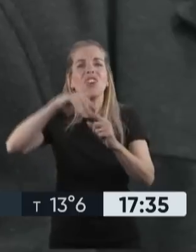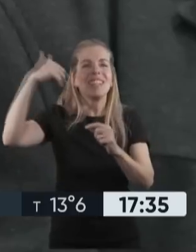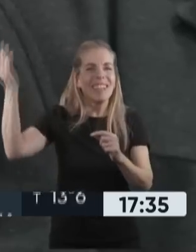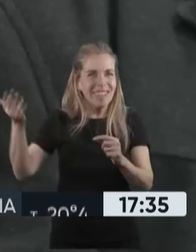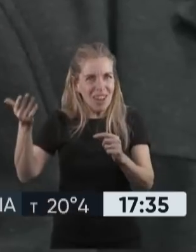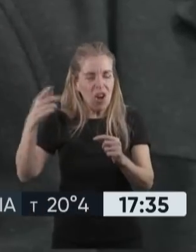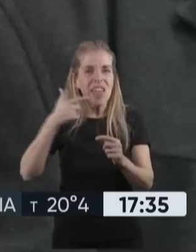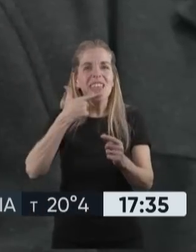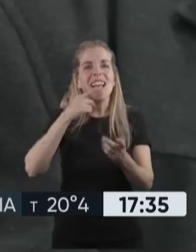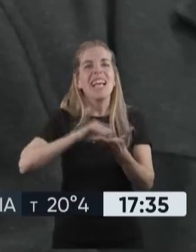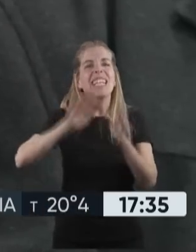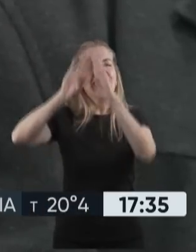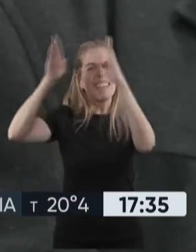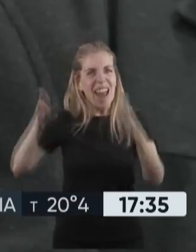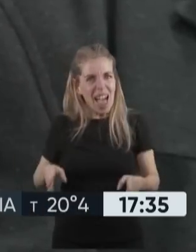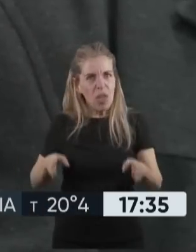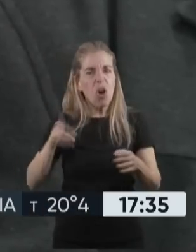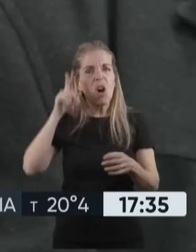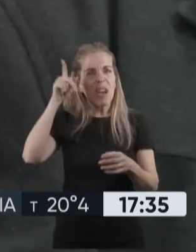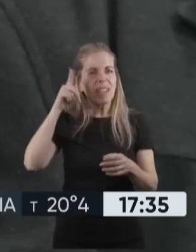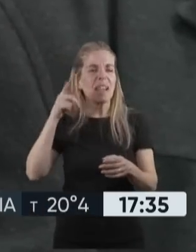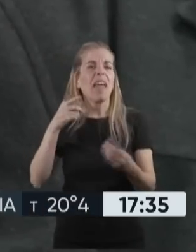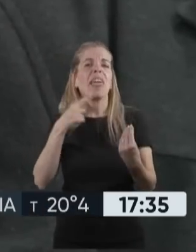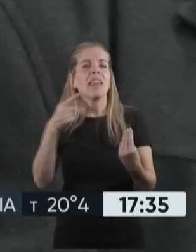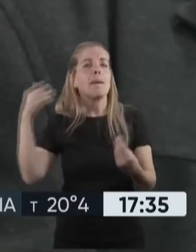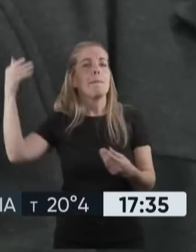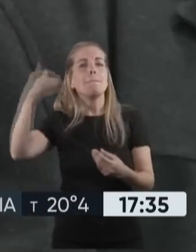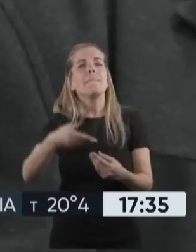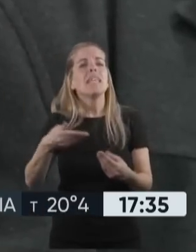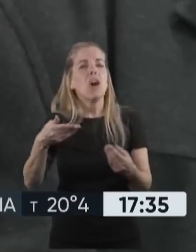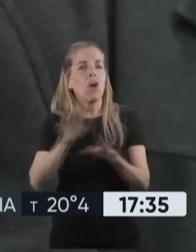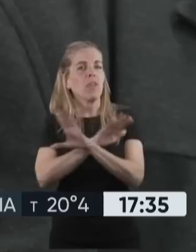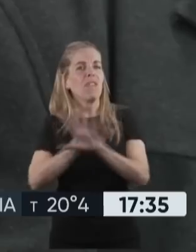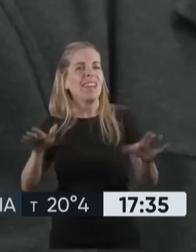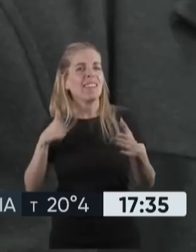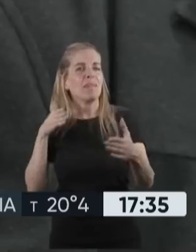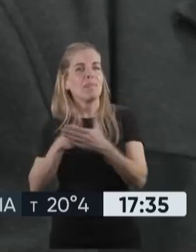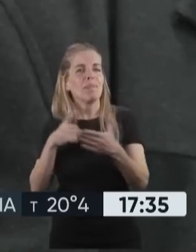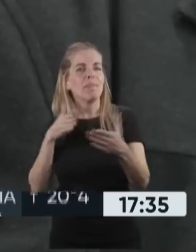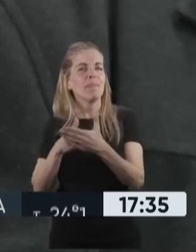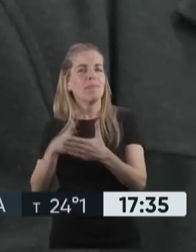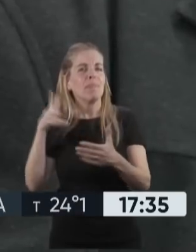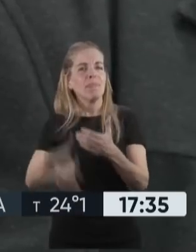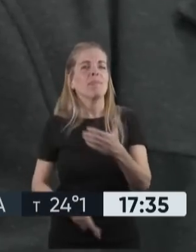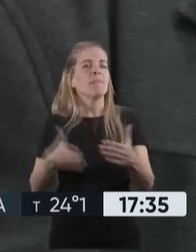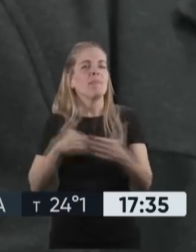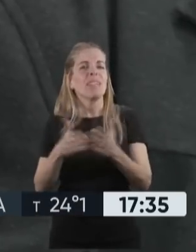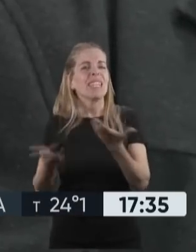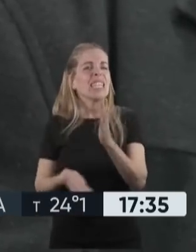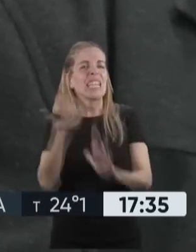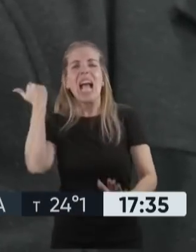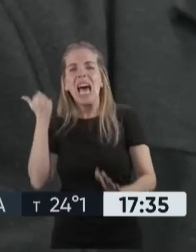Senado, quien dijo que pidió que no haya más restricciones, eliminar